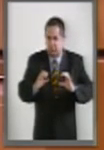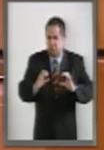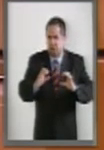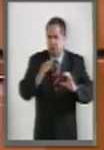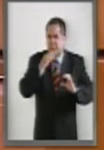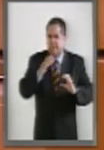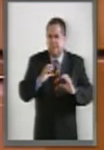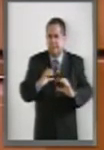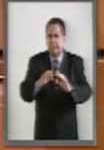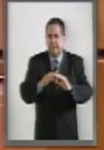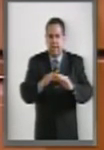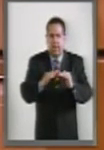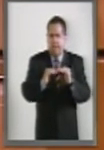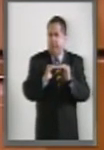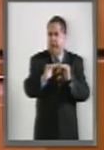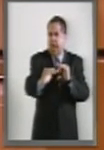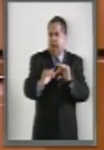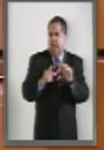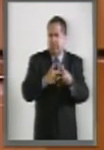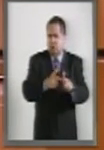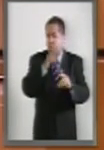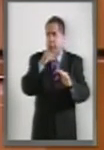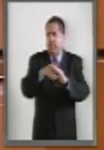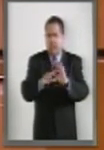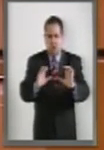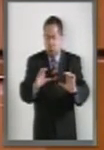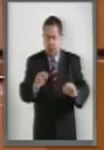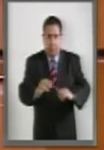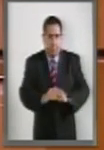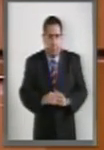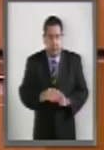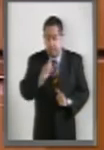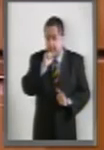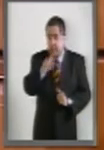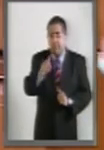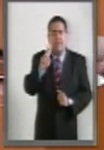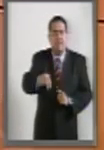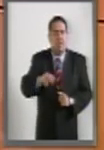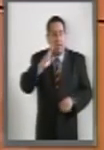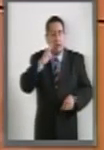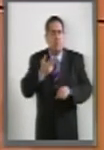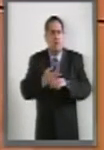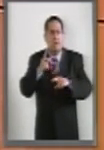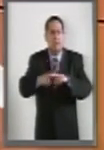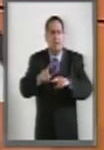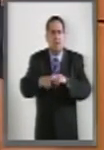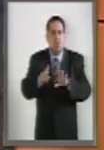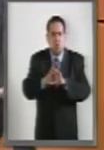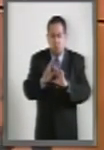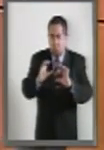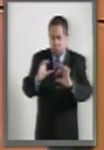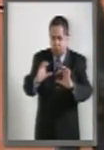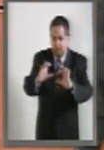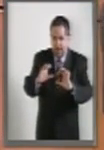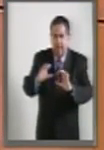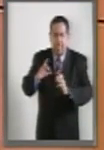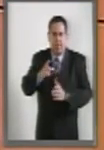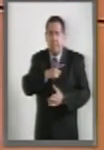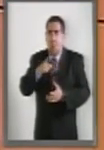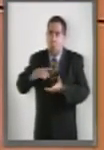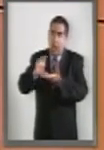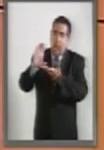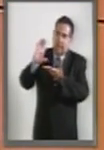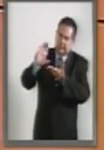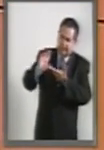que nunca puede estar en riesgo. Y es que también es responsable proponer la disminución de deuda en